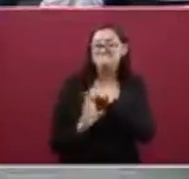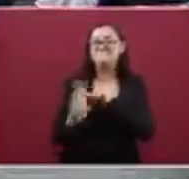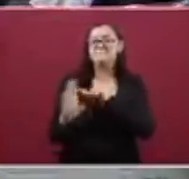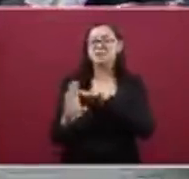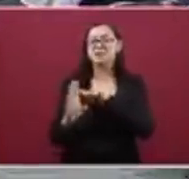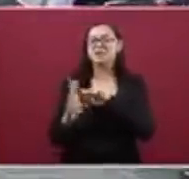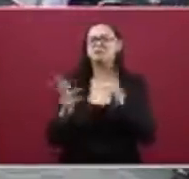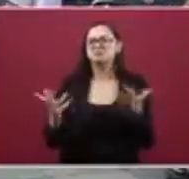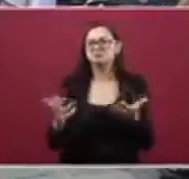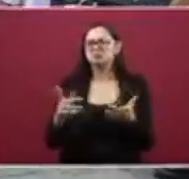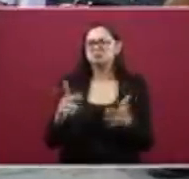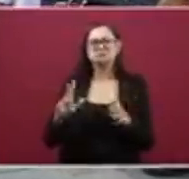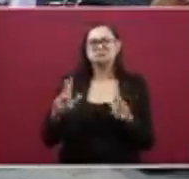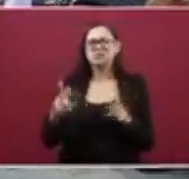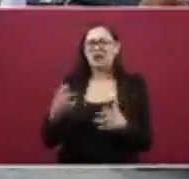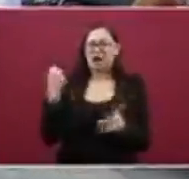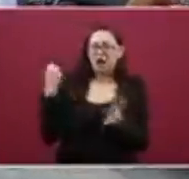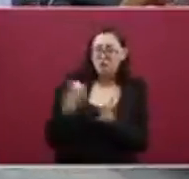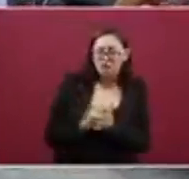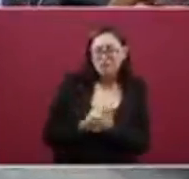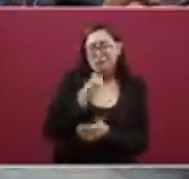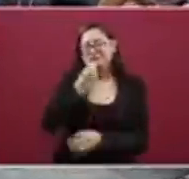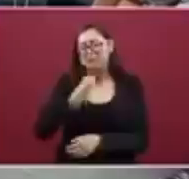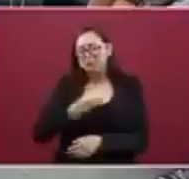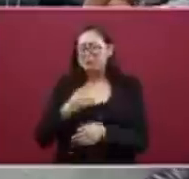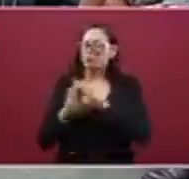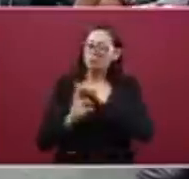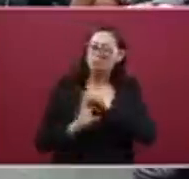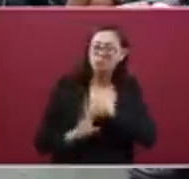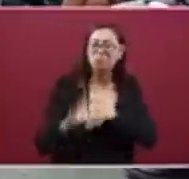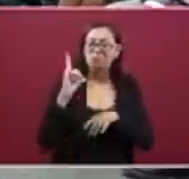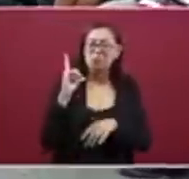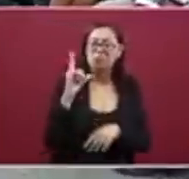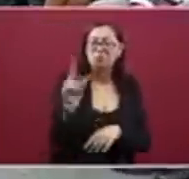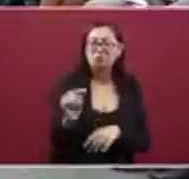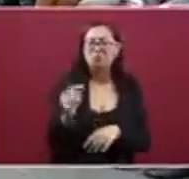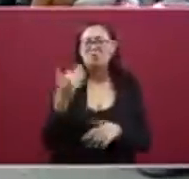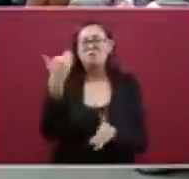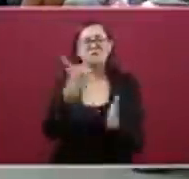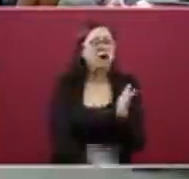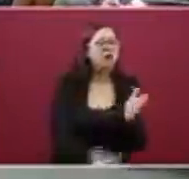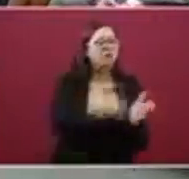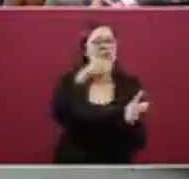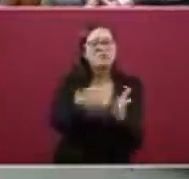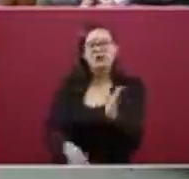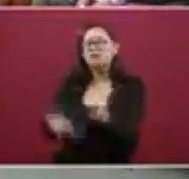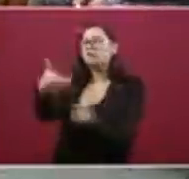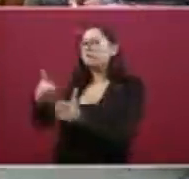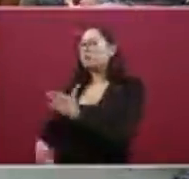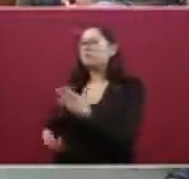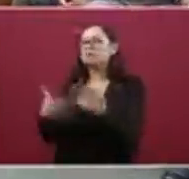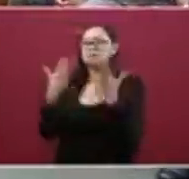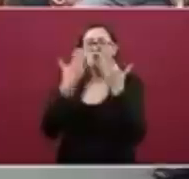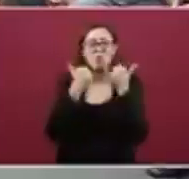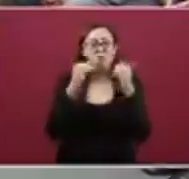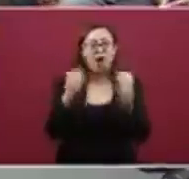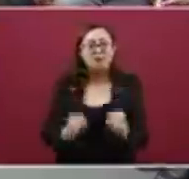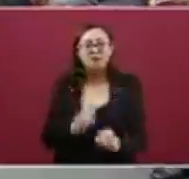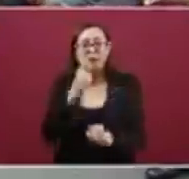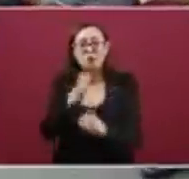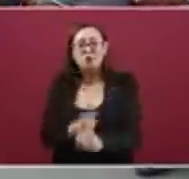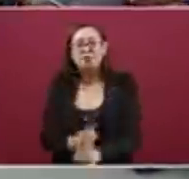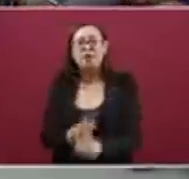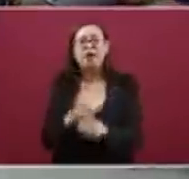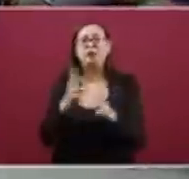voluntaria no un acto forzado por la carencia la inseguridad o la